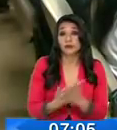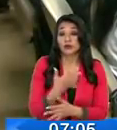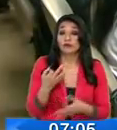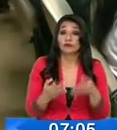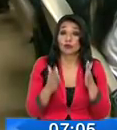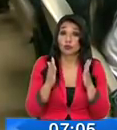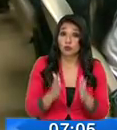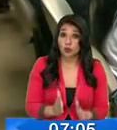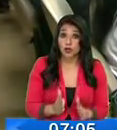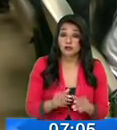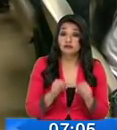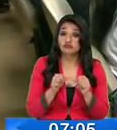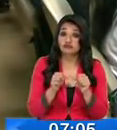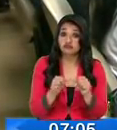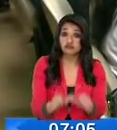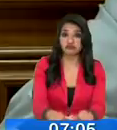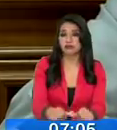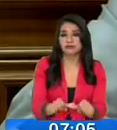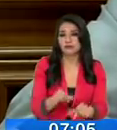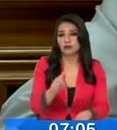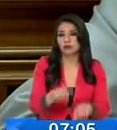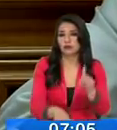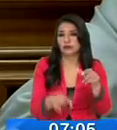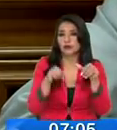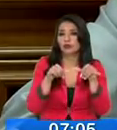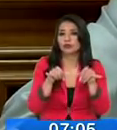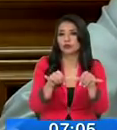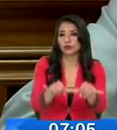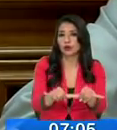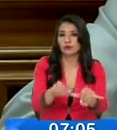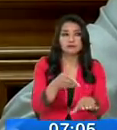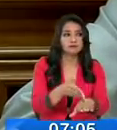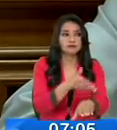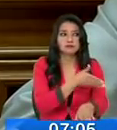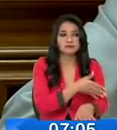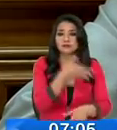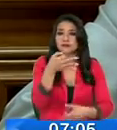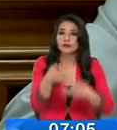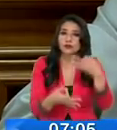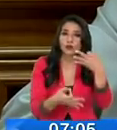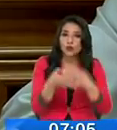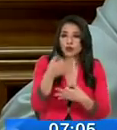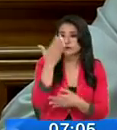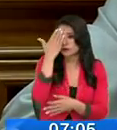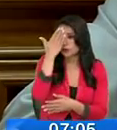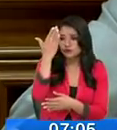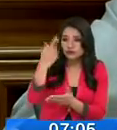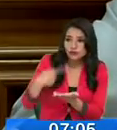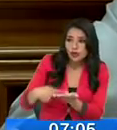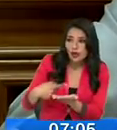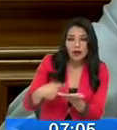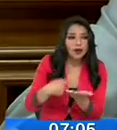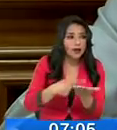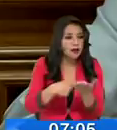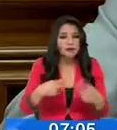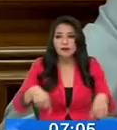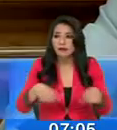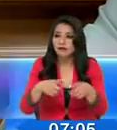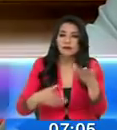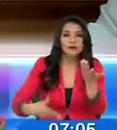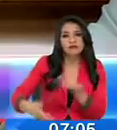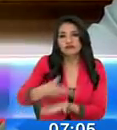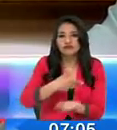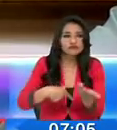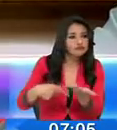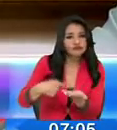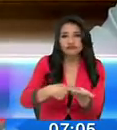no podría dar continuidad a lo actuado. Un juez que no conoció las argumentaciones, un juez que no instaló la audiencia, un juez que no